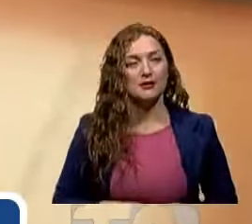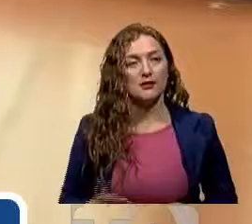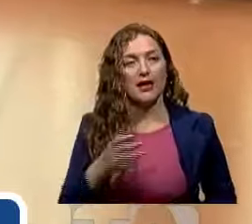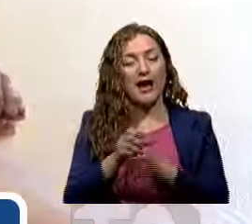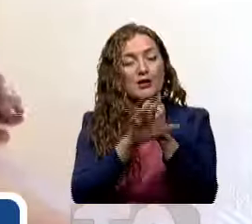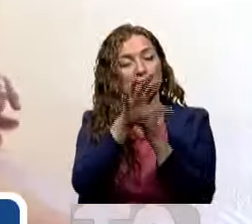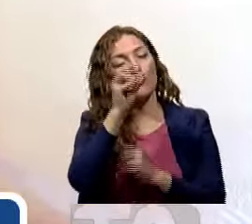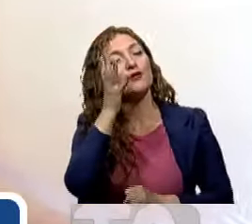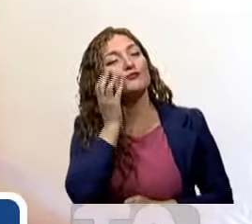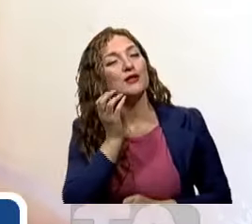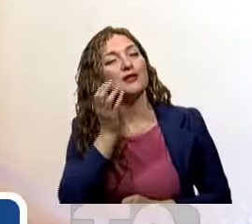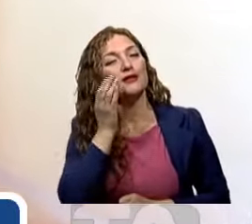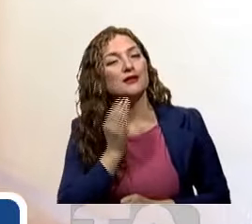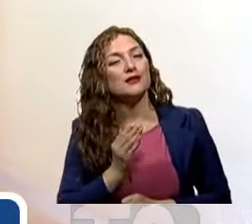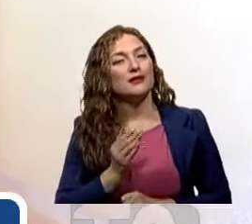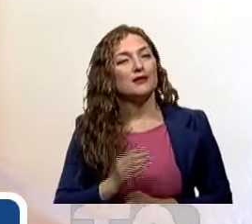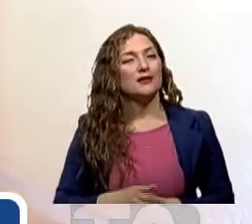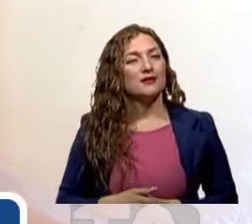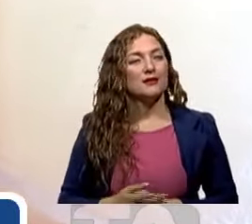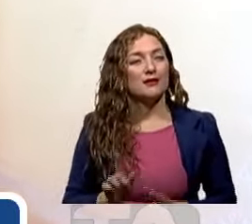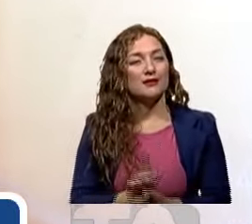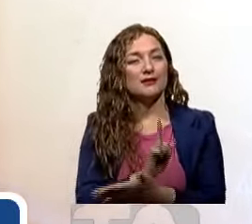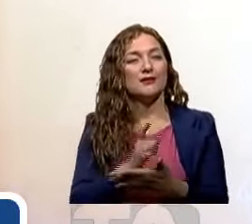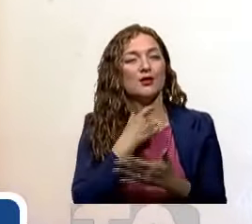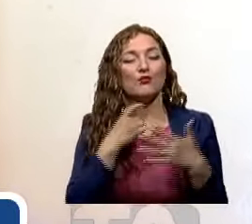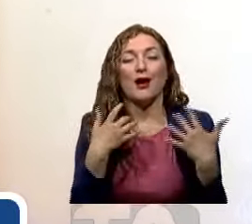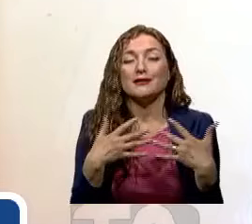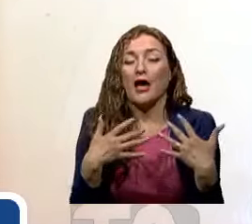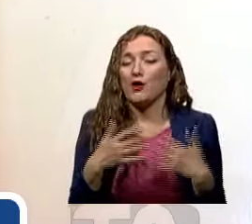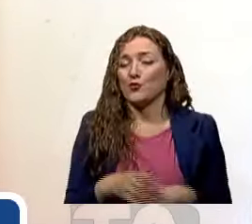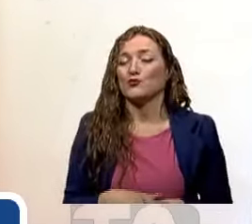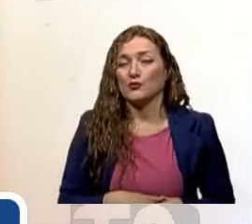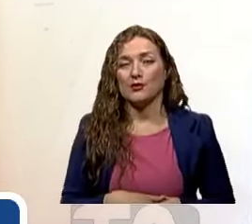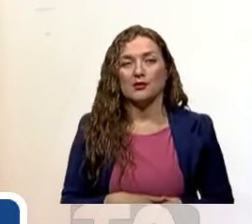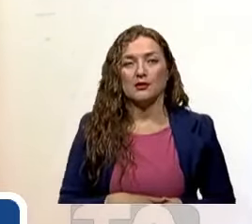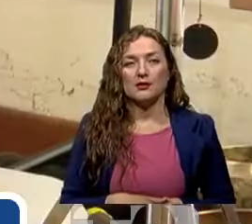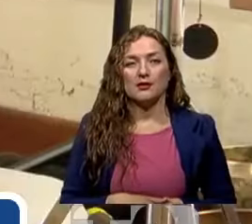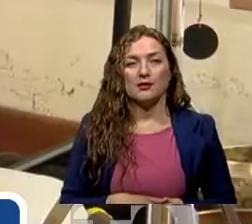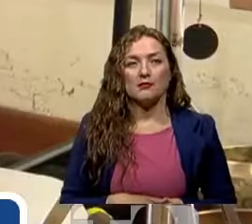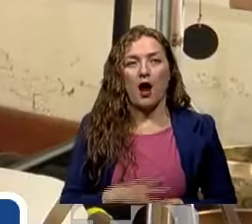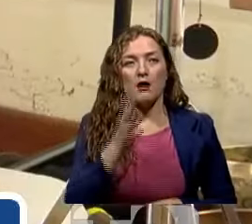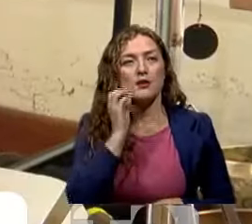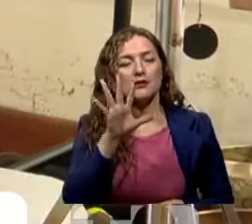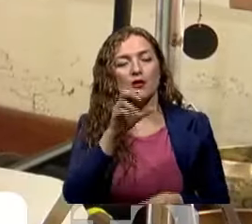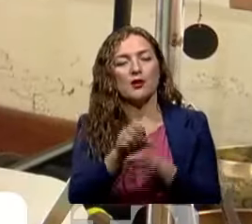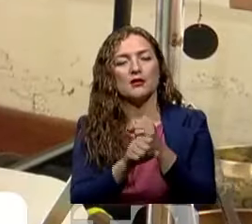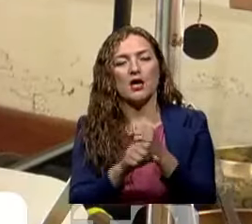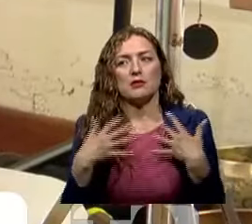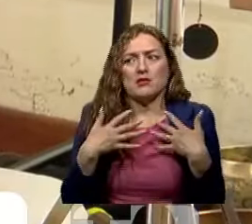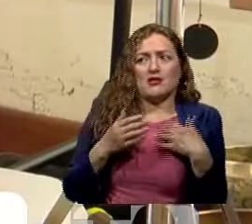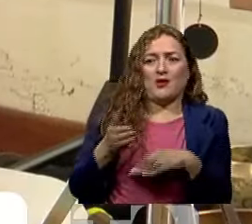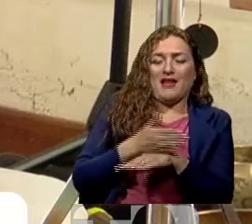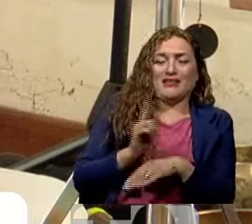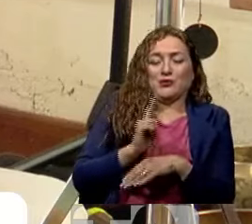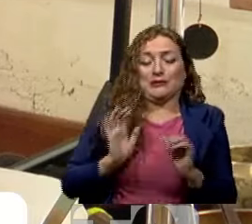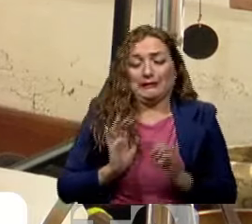de memoria, salir a las tablas aún causa nervios. Creeríamos que 50 años ya no te da nervios antes de salir